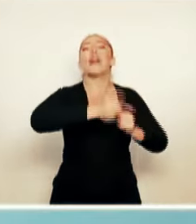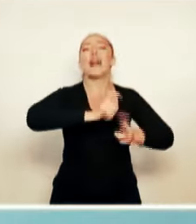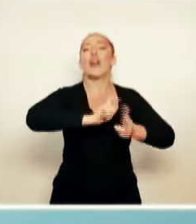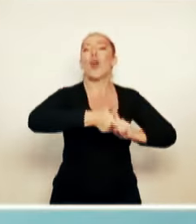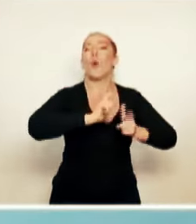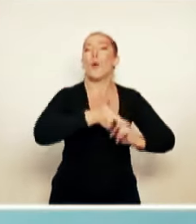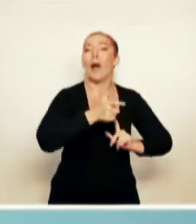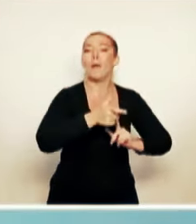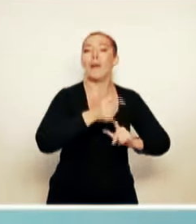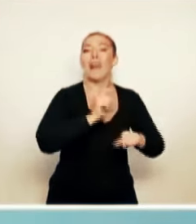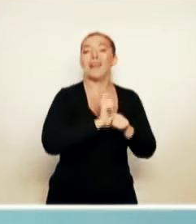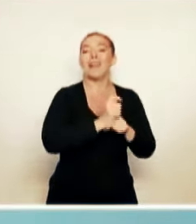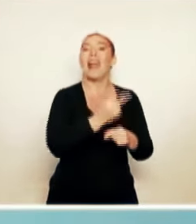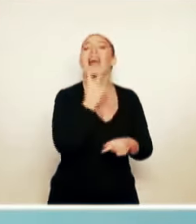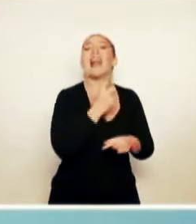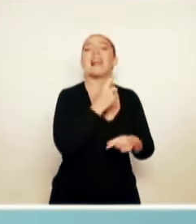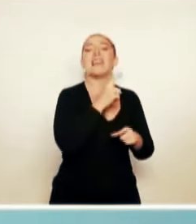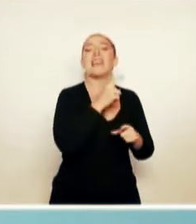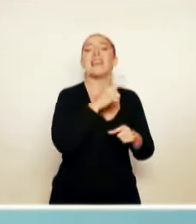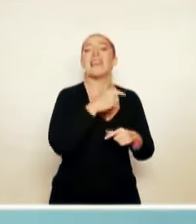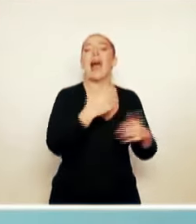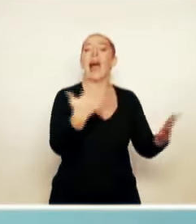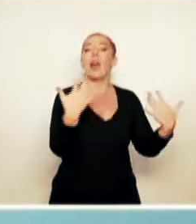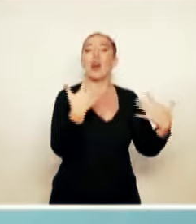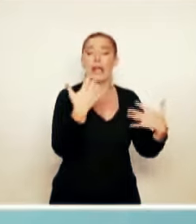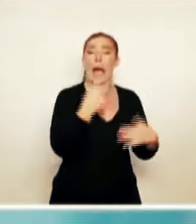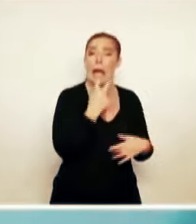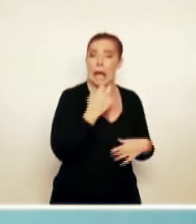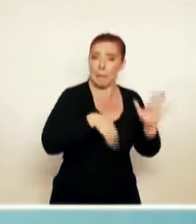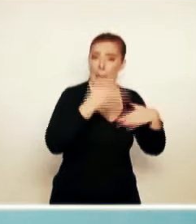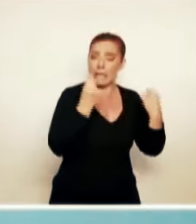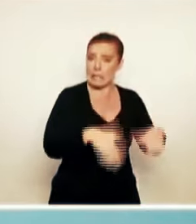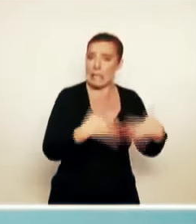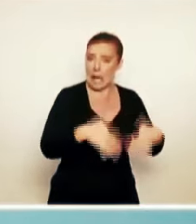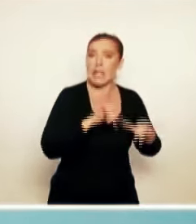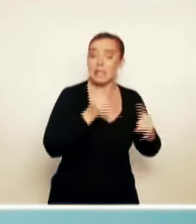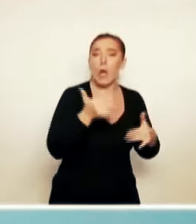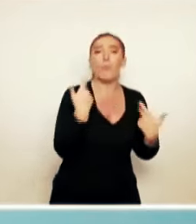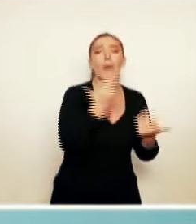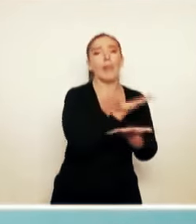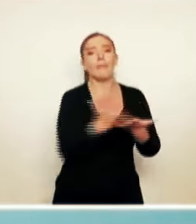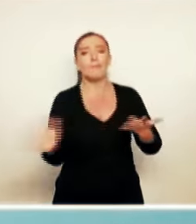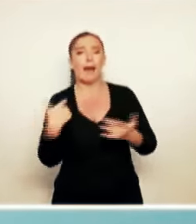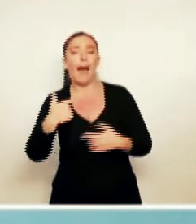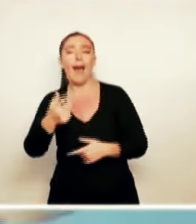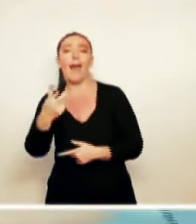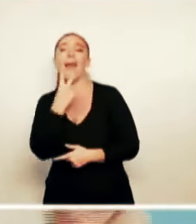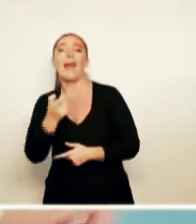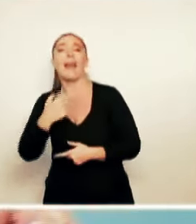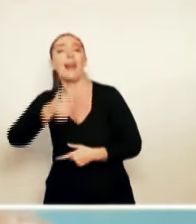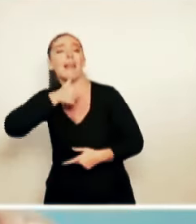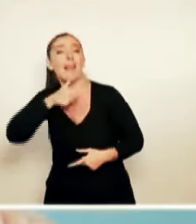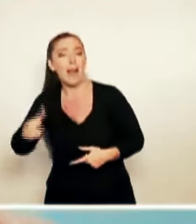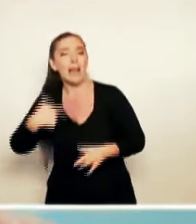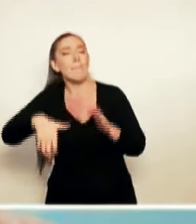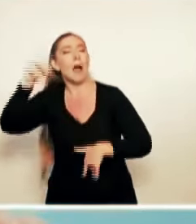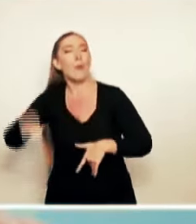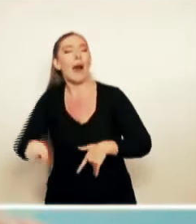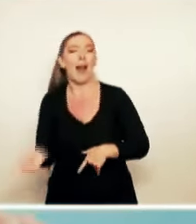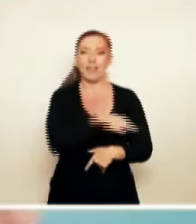el de las eólicas. Pese a que es la energía más cara, puede desplazar a la hídrica, que es mucho más